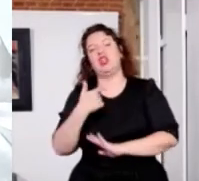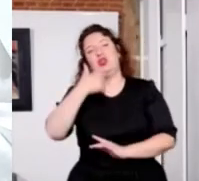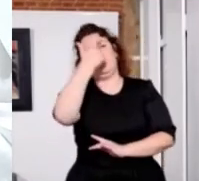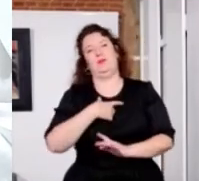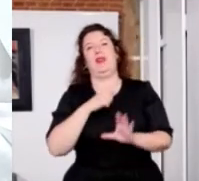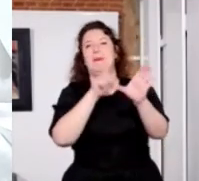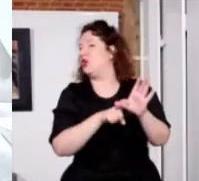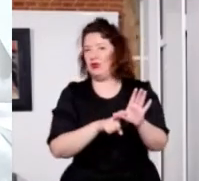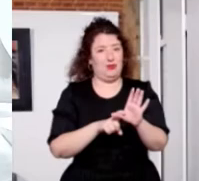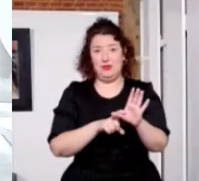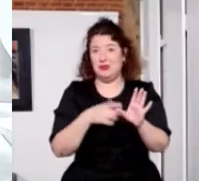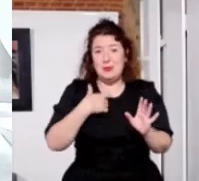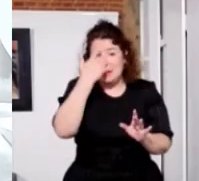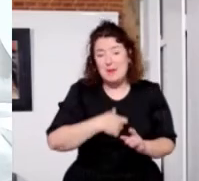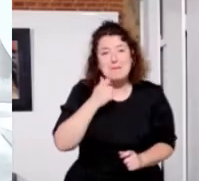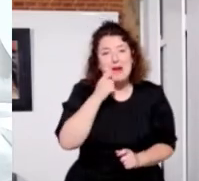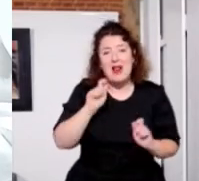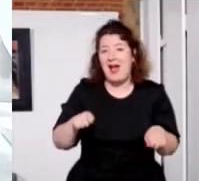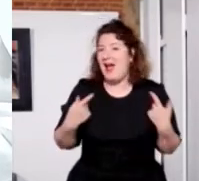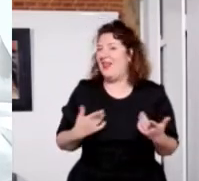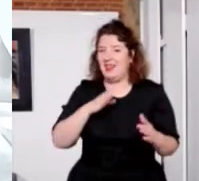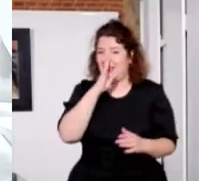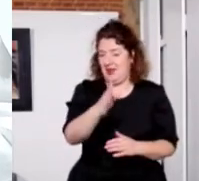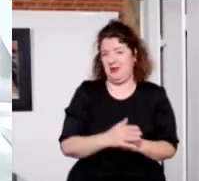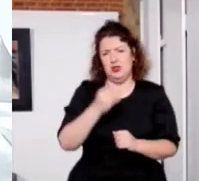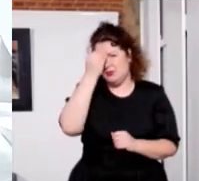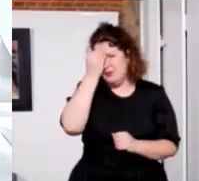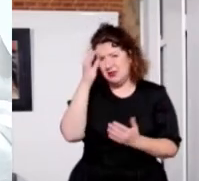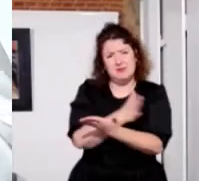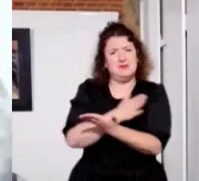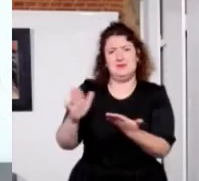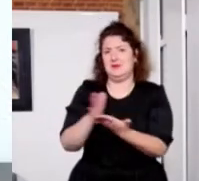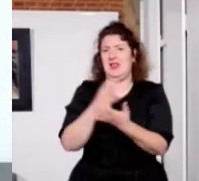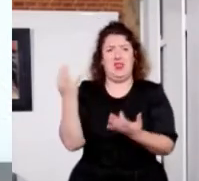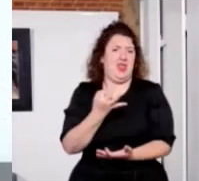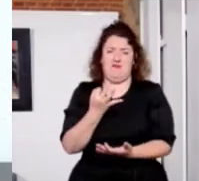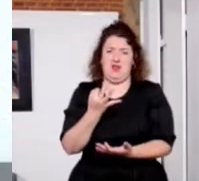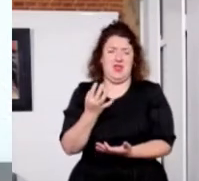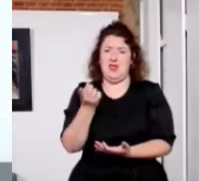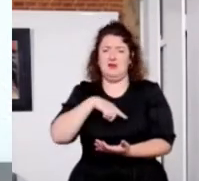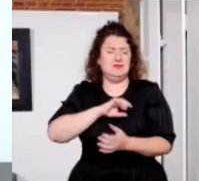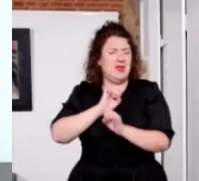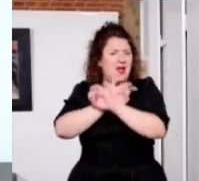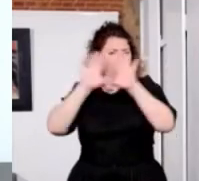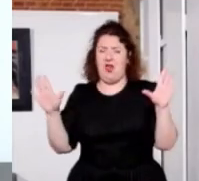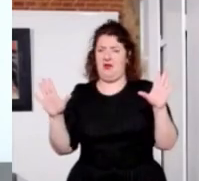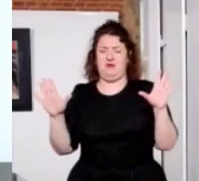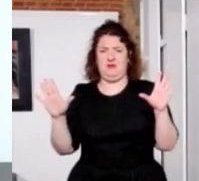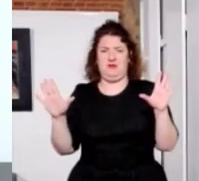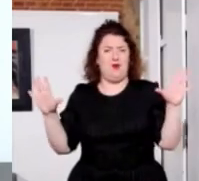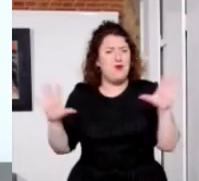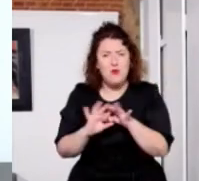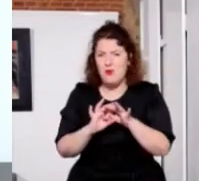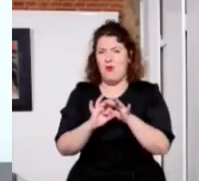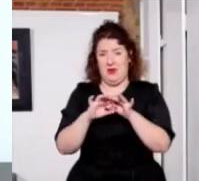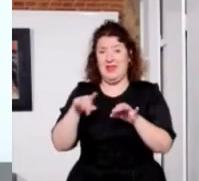de esa soberanía. Creo que es un elemento clave para un voluntariado que se quiera situar como vigía de